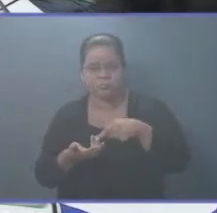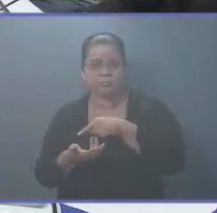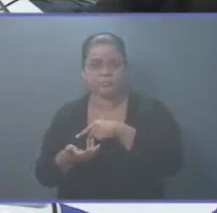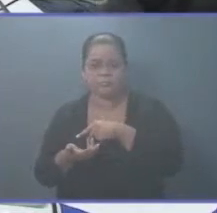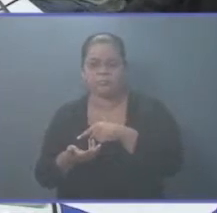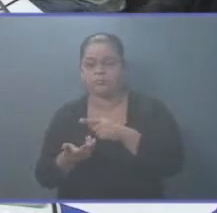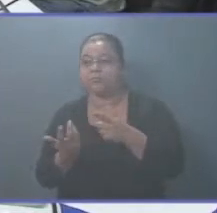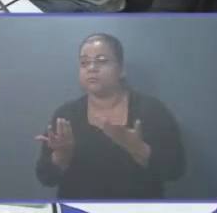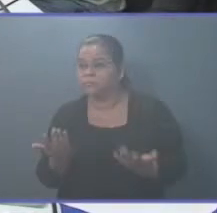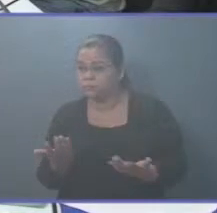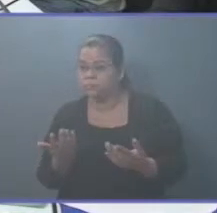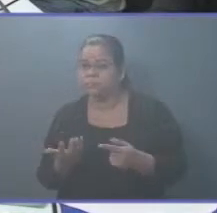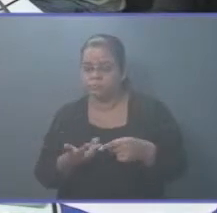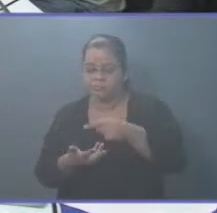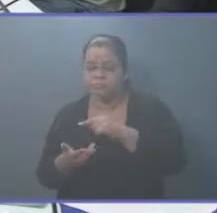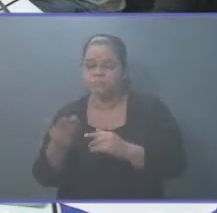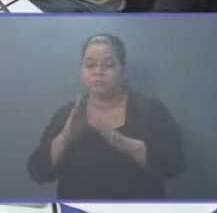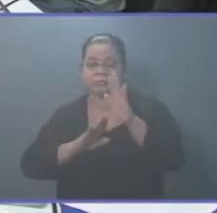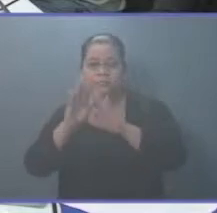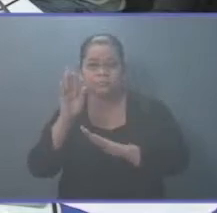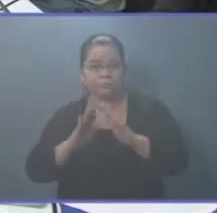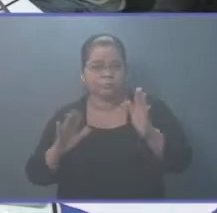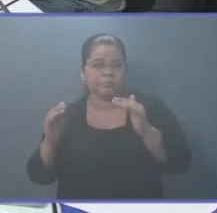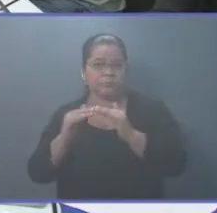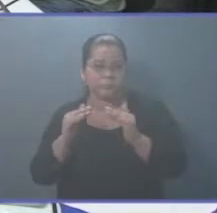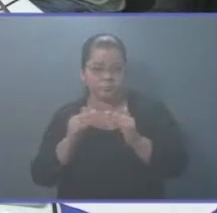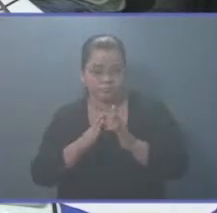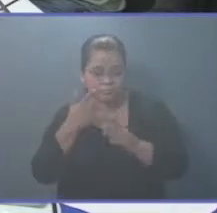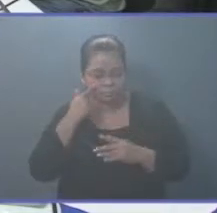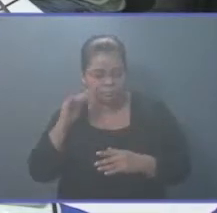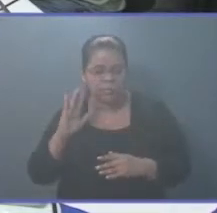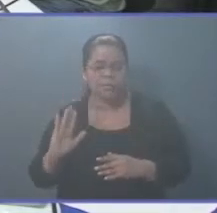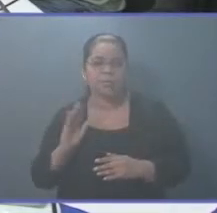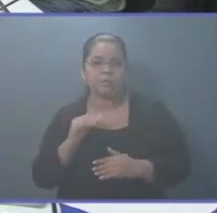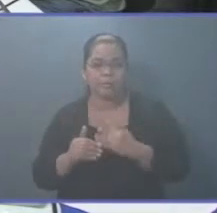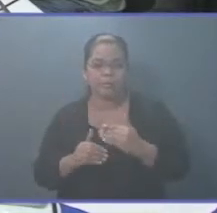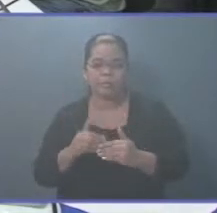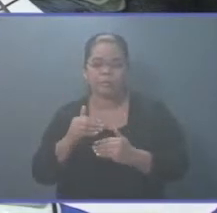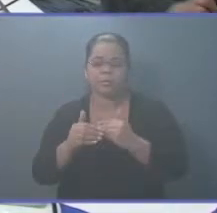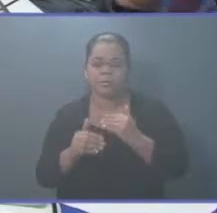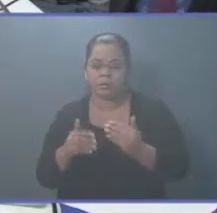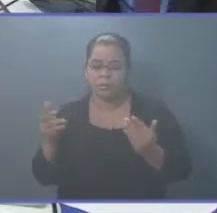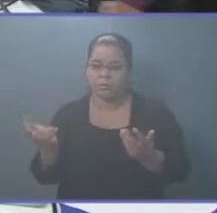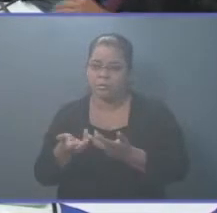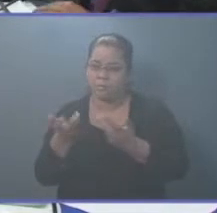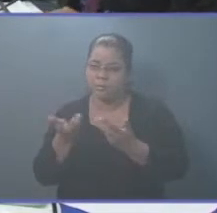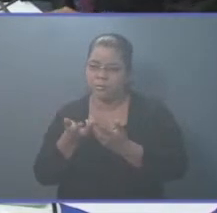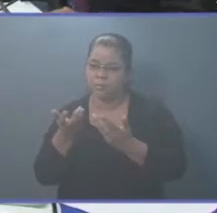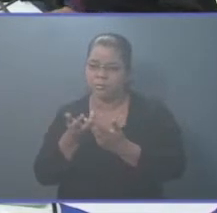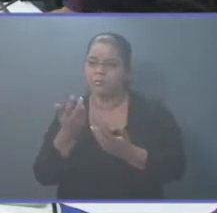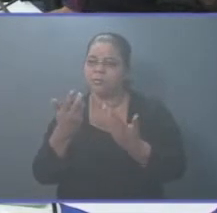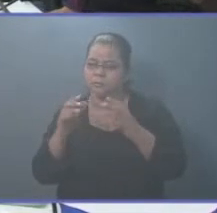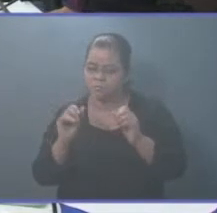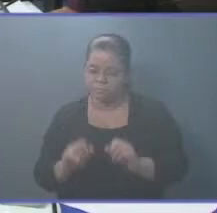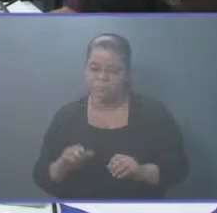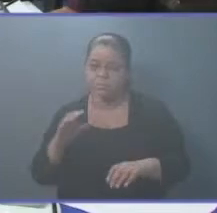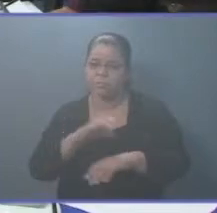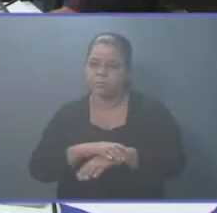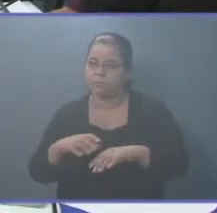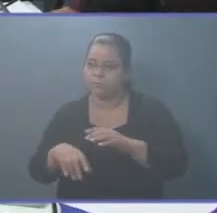la comisión del delito, pues se vuelven evidencia dentro de la investigación o del proceso y también puede incautarse.